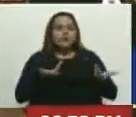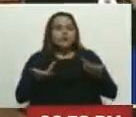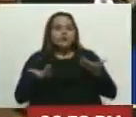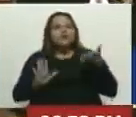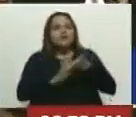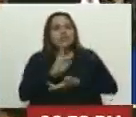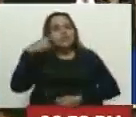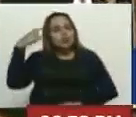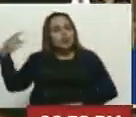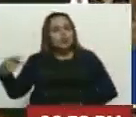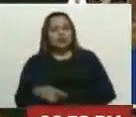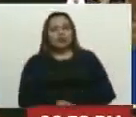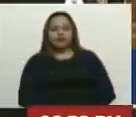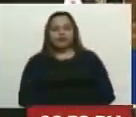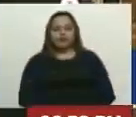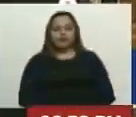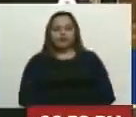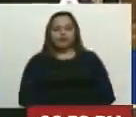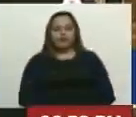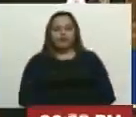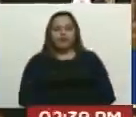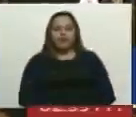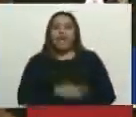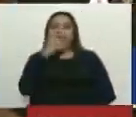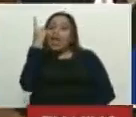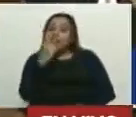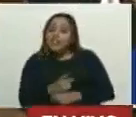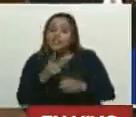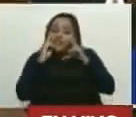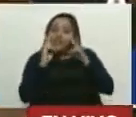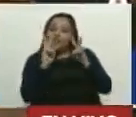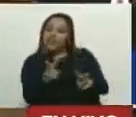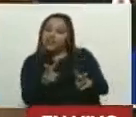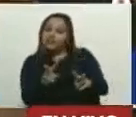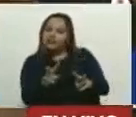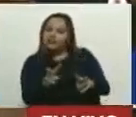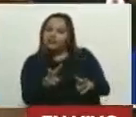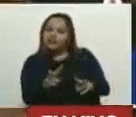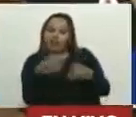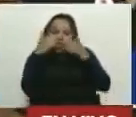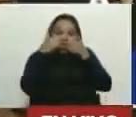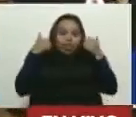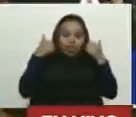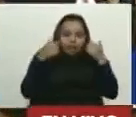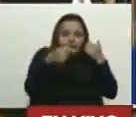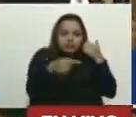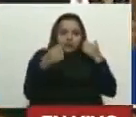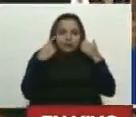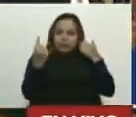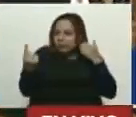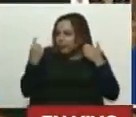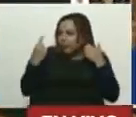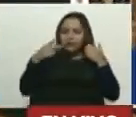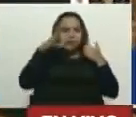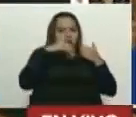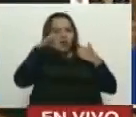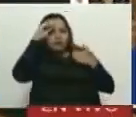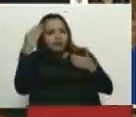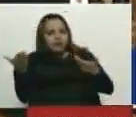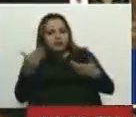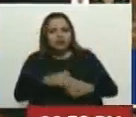psicología. Uno tiene que obligarse a ver, porque si no te obligas a ver, te pasa por el lado y no te das cuenta.